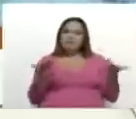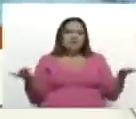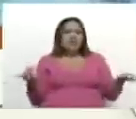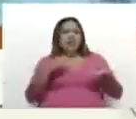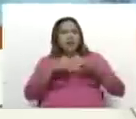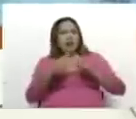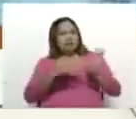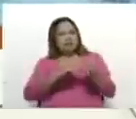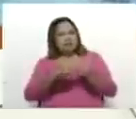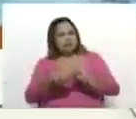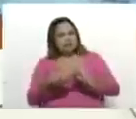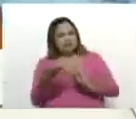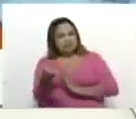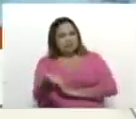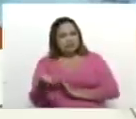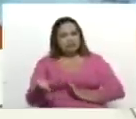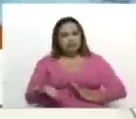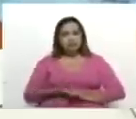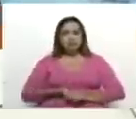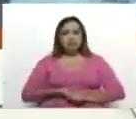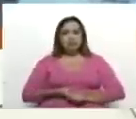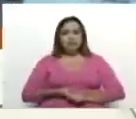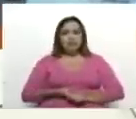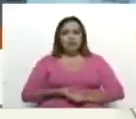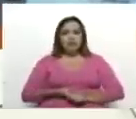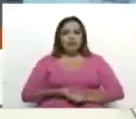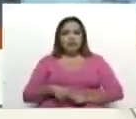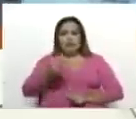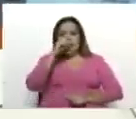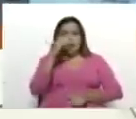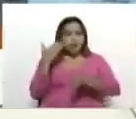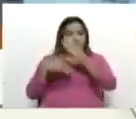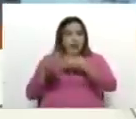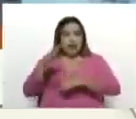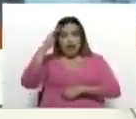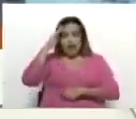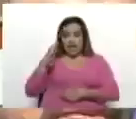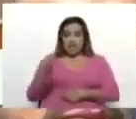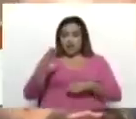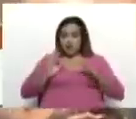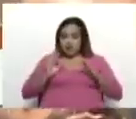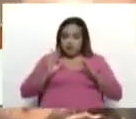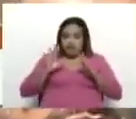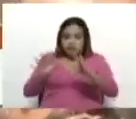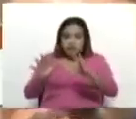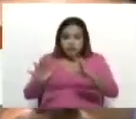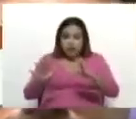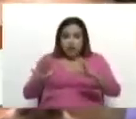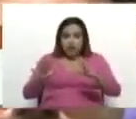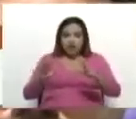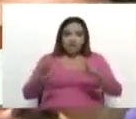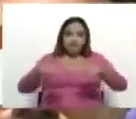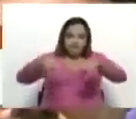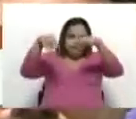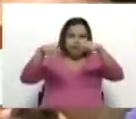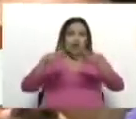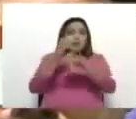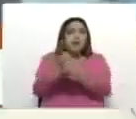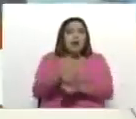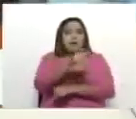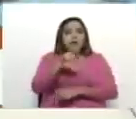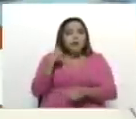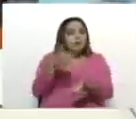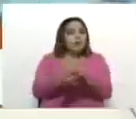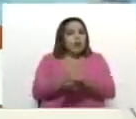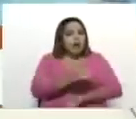Paz estamos hablando es decir que si él le da media un ejército sitiado un castillo y esperaba que la gente adentro de ese Castillo muriera